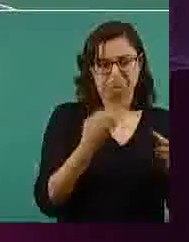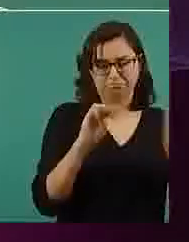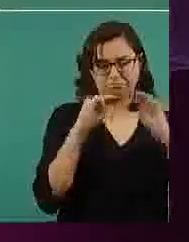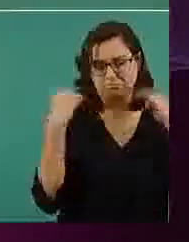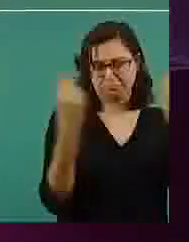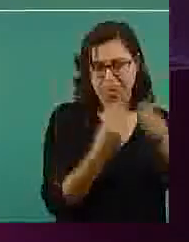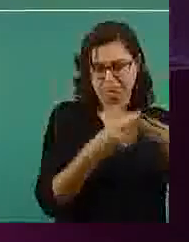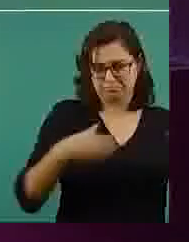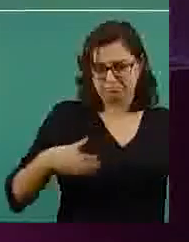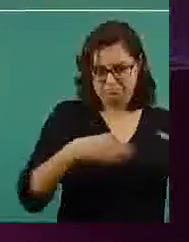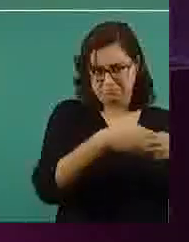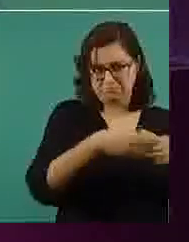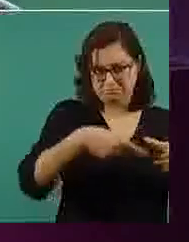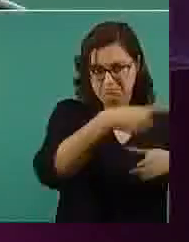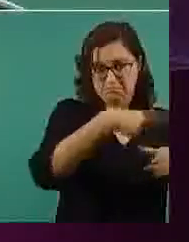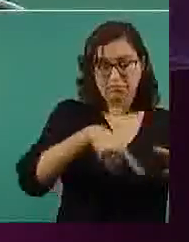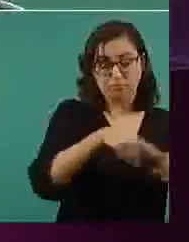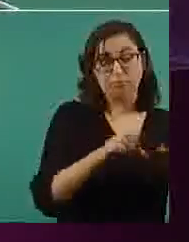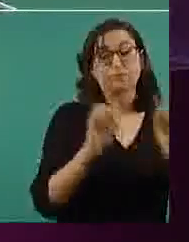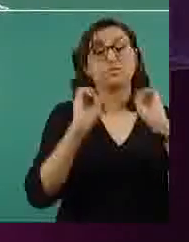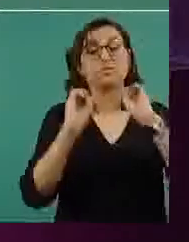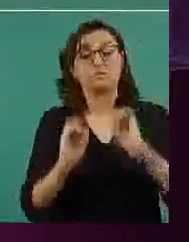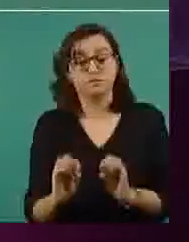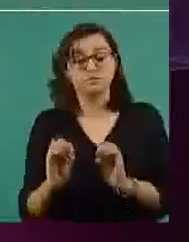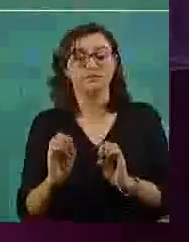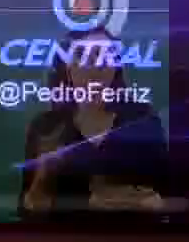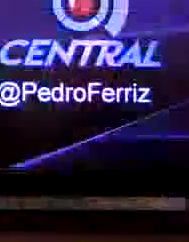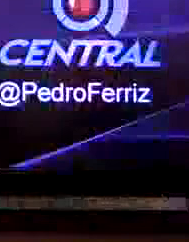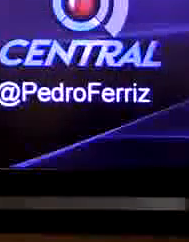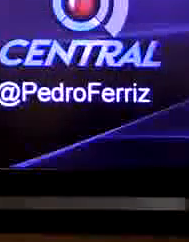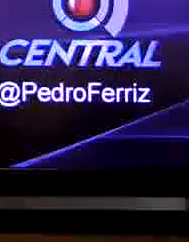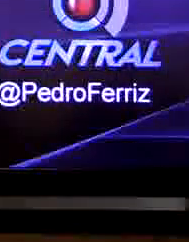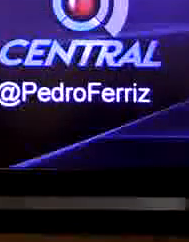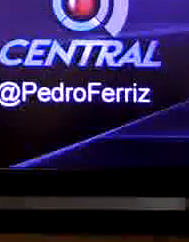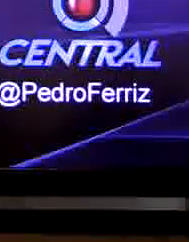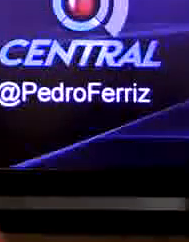organizada, como se le llama, o de la delincuencia de cuello blanco.